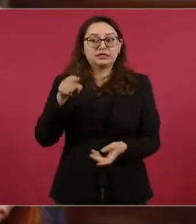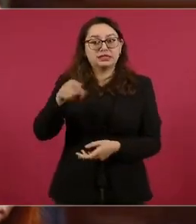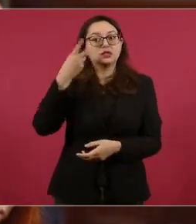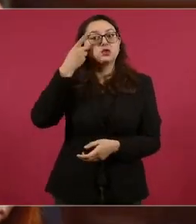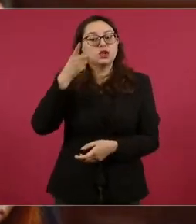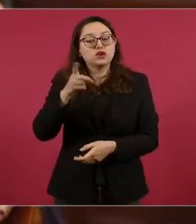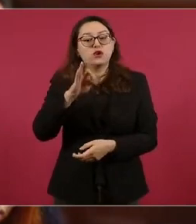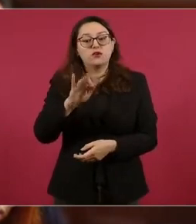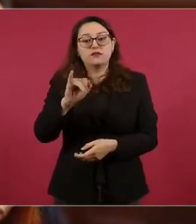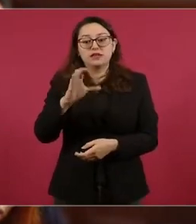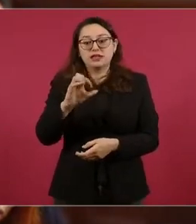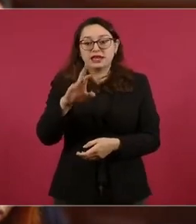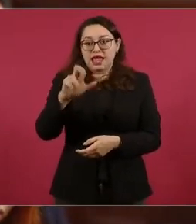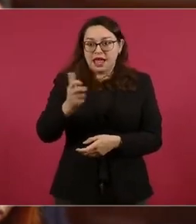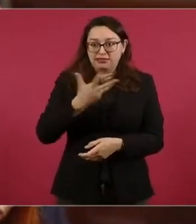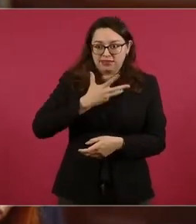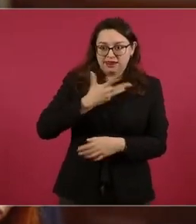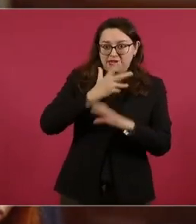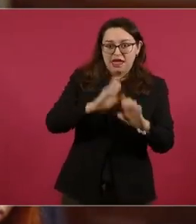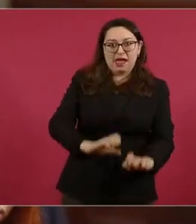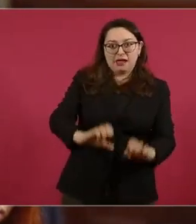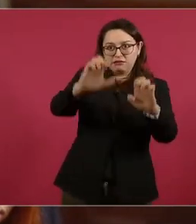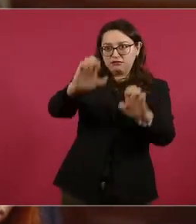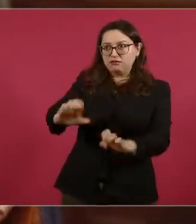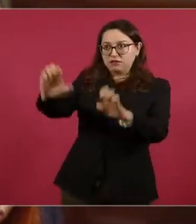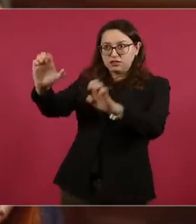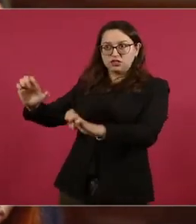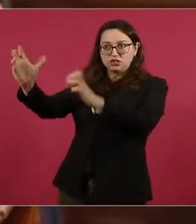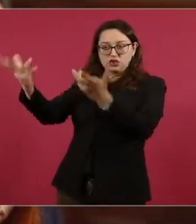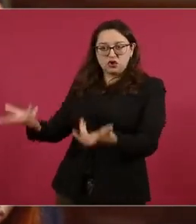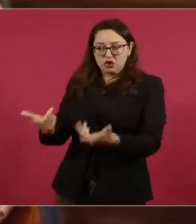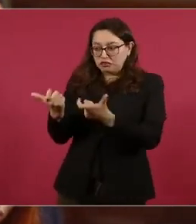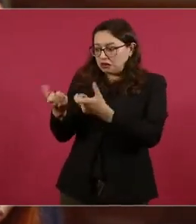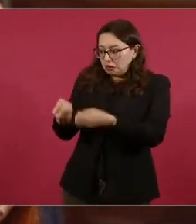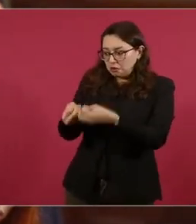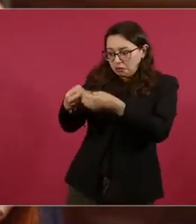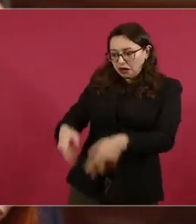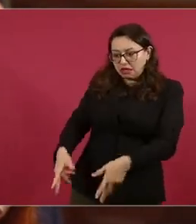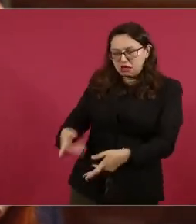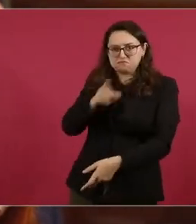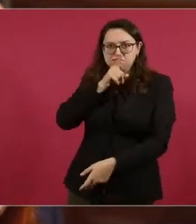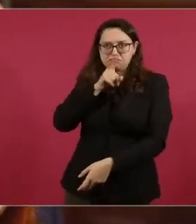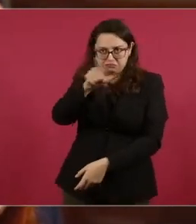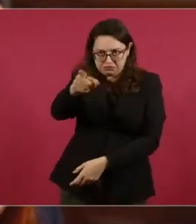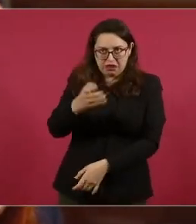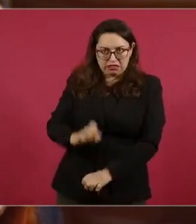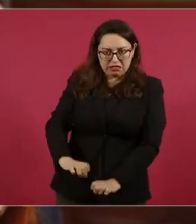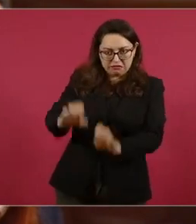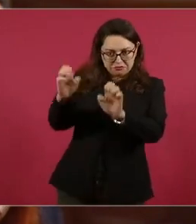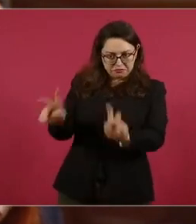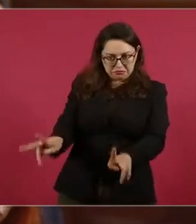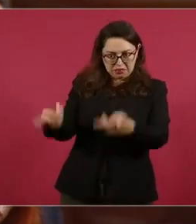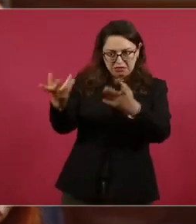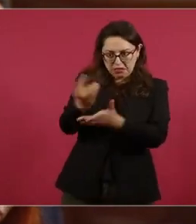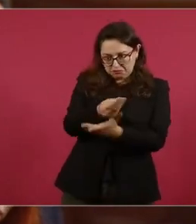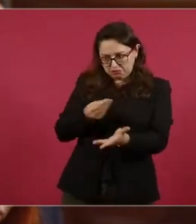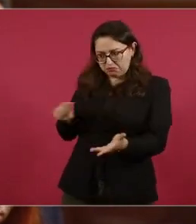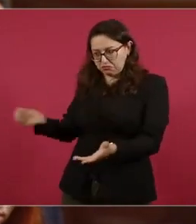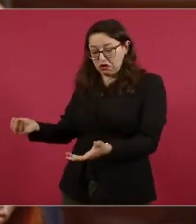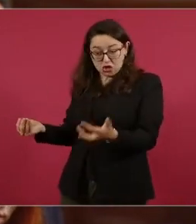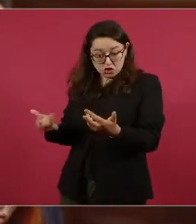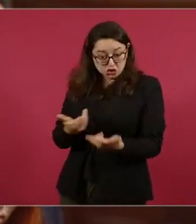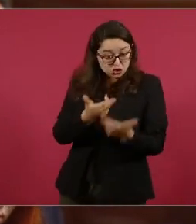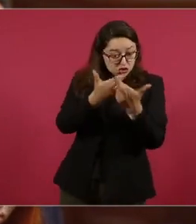de Ficrea con eso les da para que les paguen a los ahorradores Y pues si sobra dinero estarían